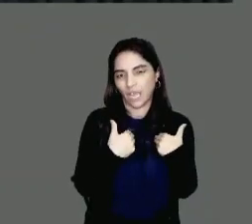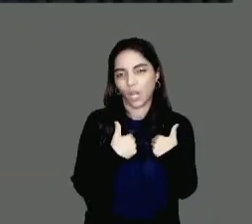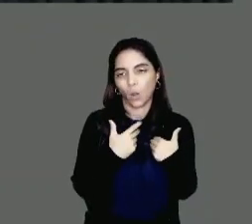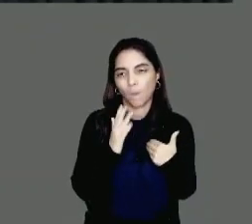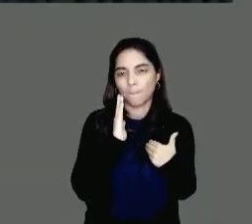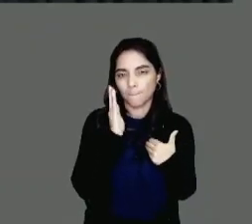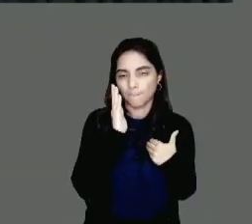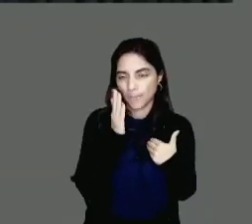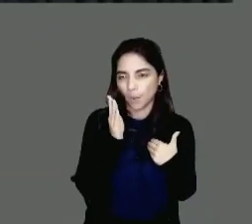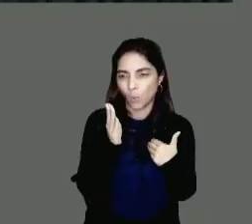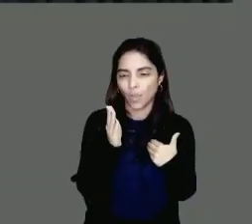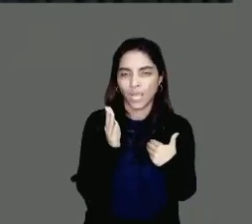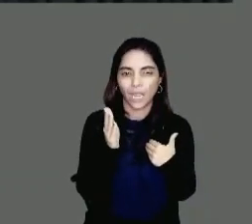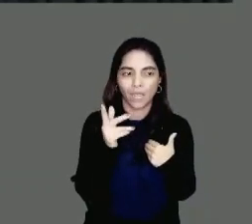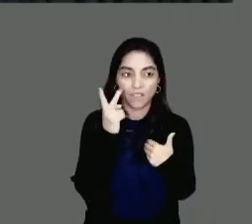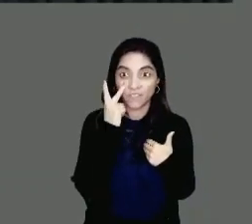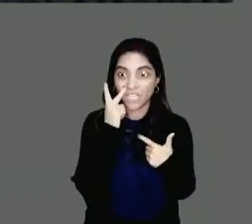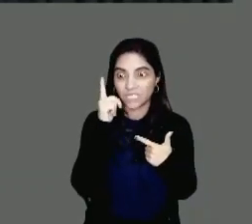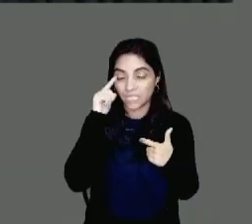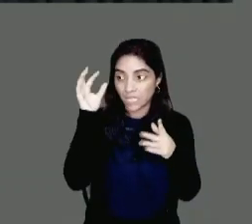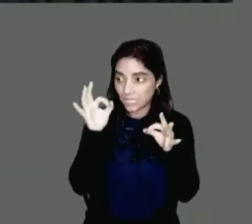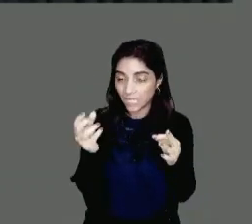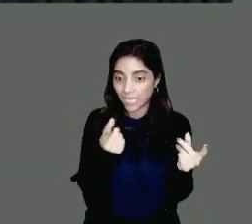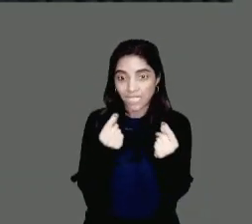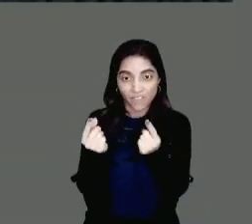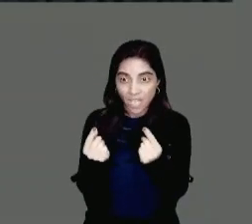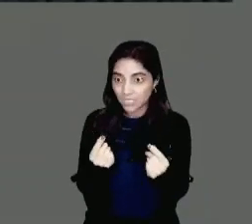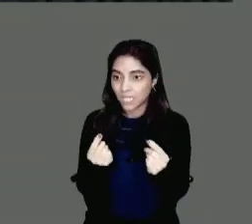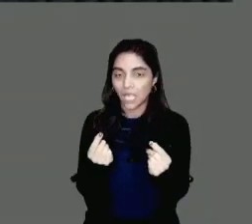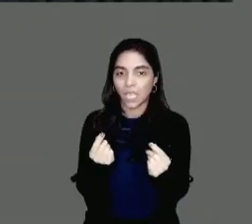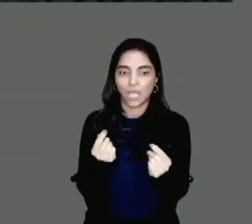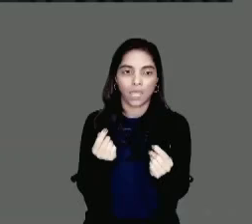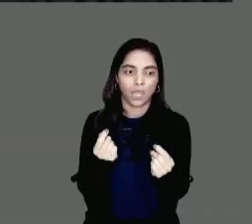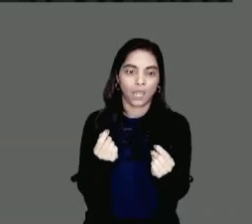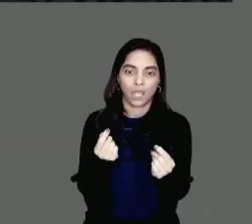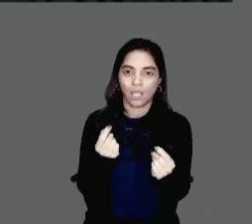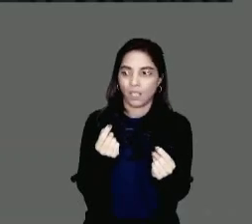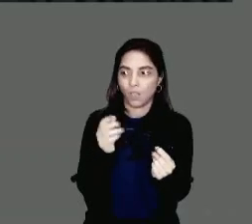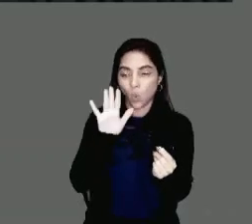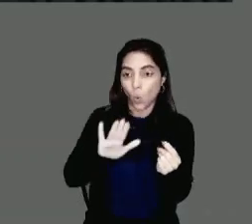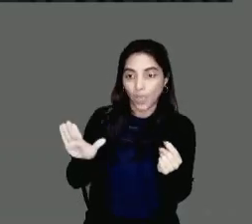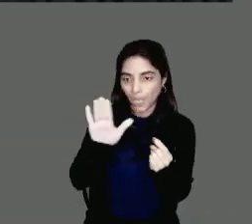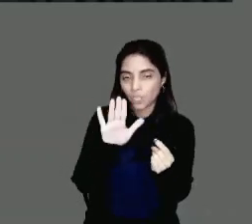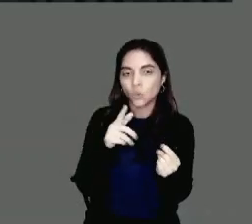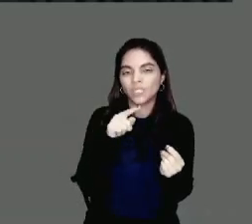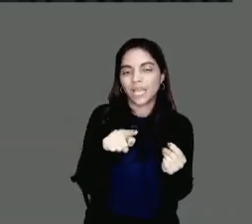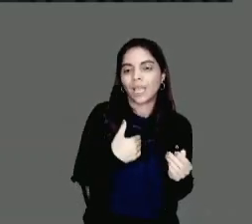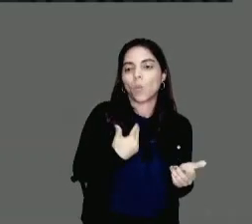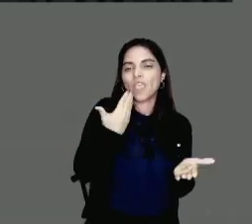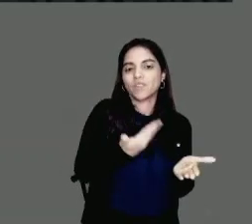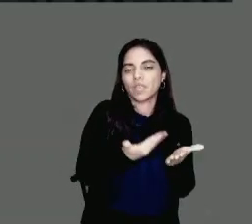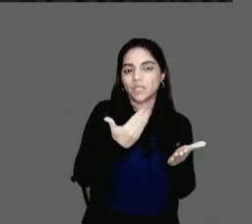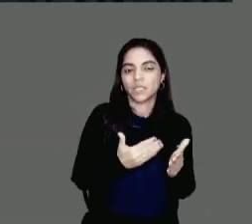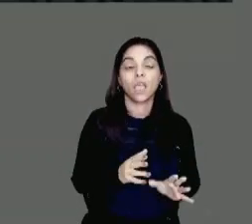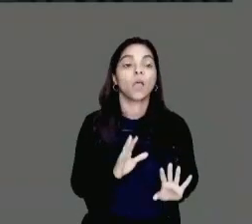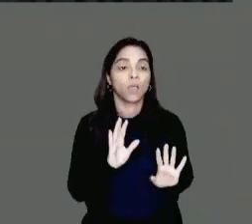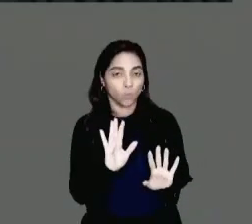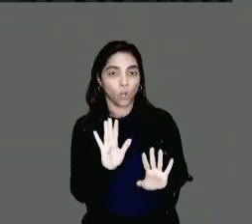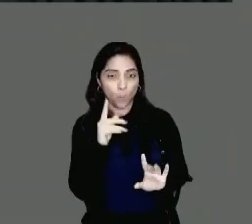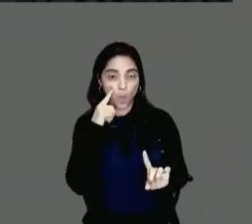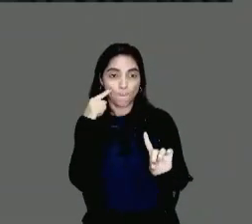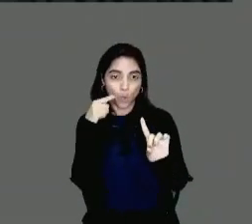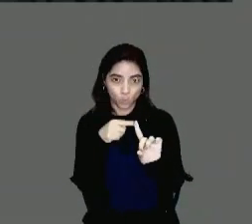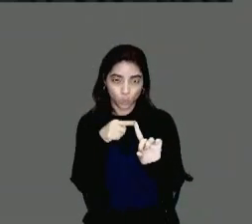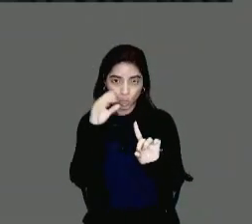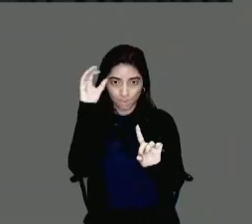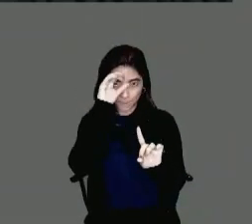Posteriormente se se decide hacer algún algún acto adicional Pues eso sirve de por lo menos verdad para propósito